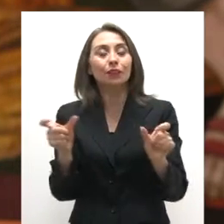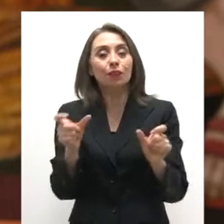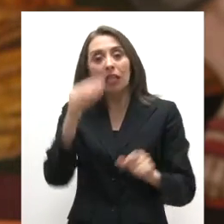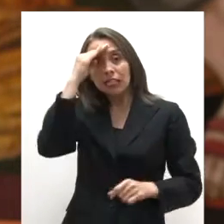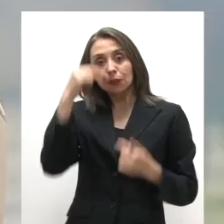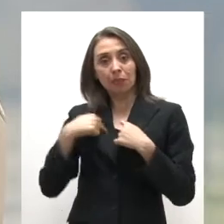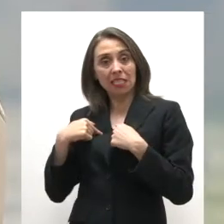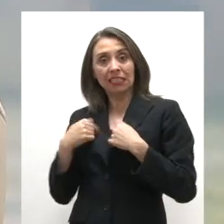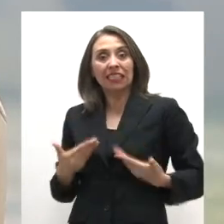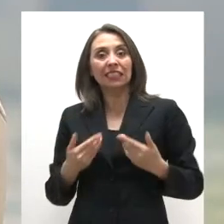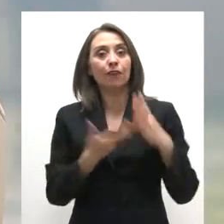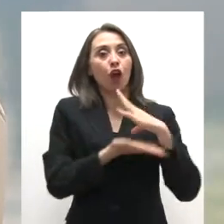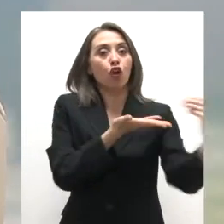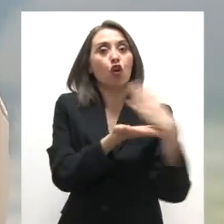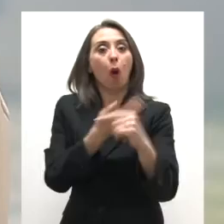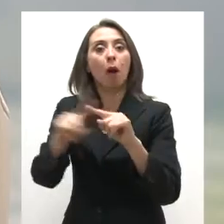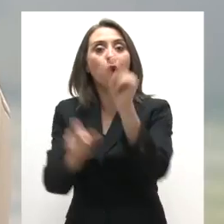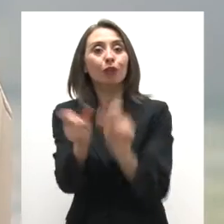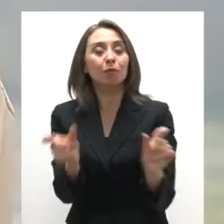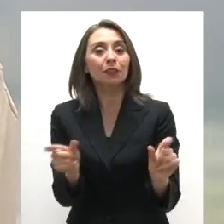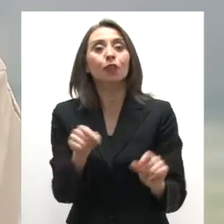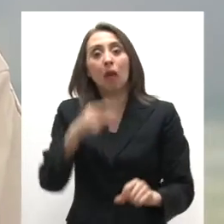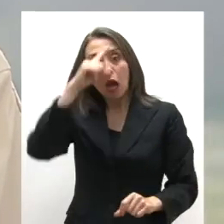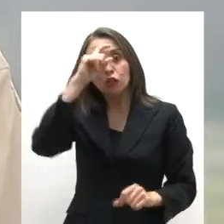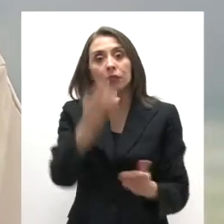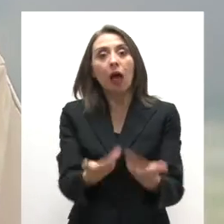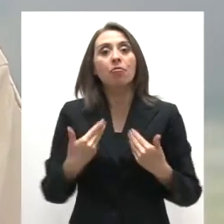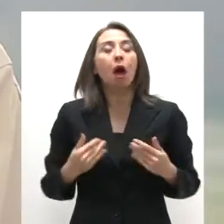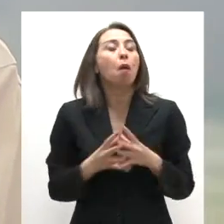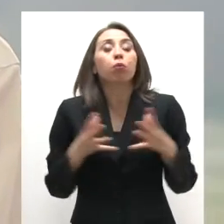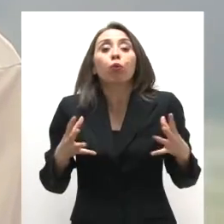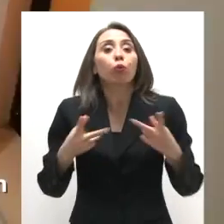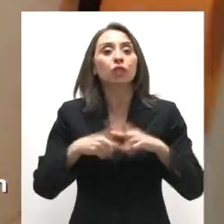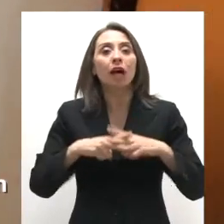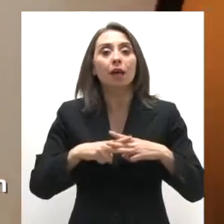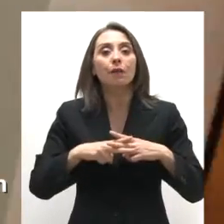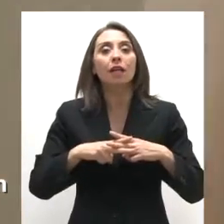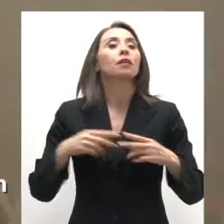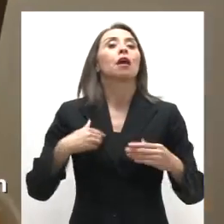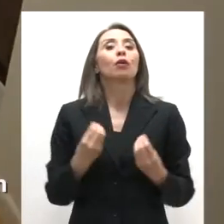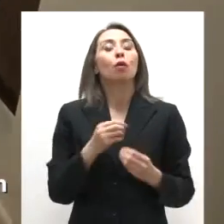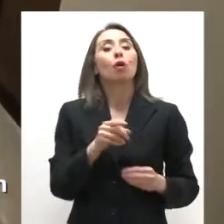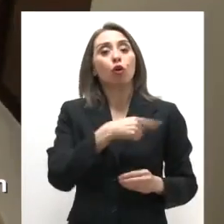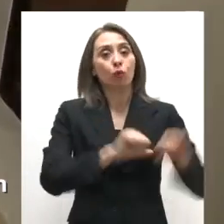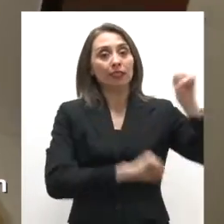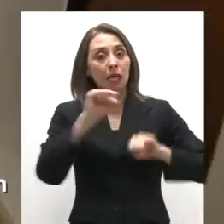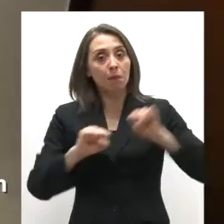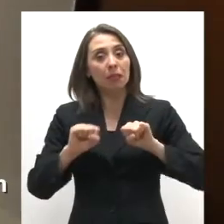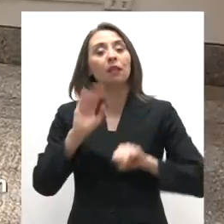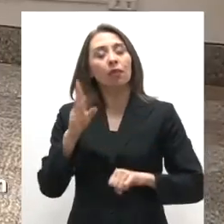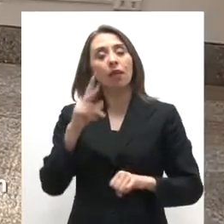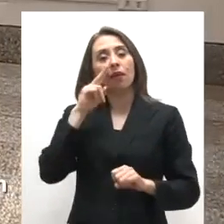para otras personas. Acá en el hospital nos entregan muchas herramientas para poder desenvolvernos nosotros. Nuestras organizaciones tienen que tener una mirada